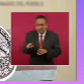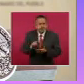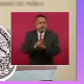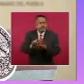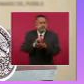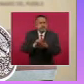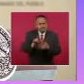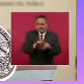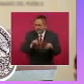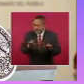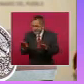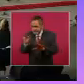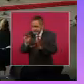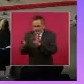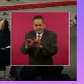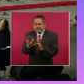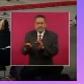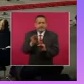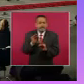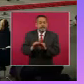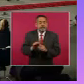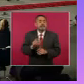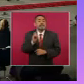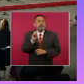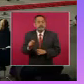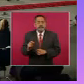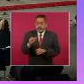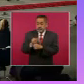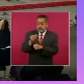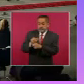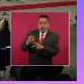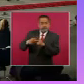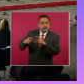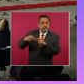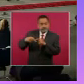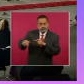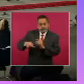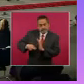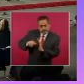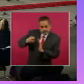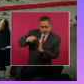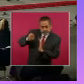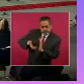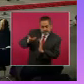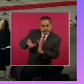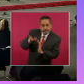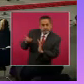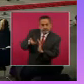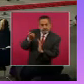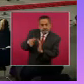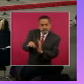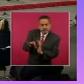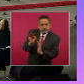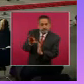áreas, estamos ahora por iniciar los trabajos arqueológicos de excavación y adecuación de nuevas áreas